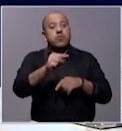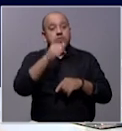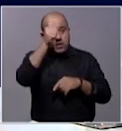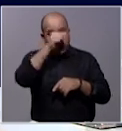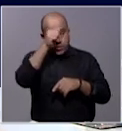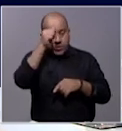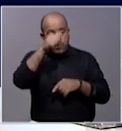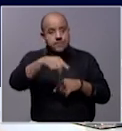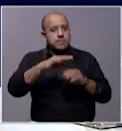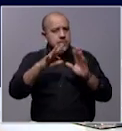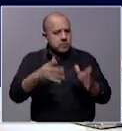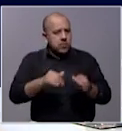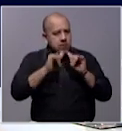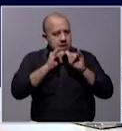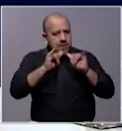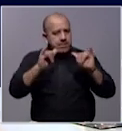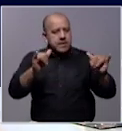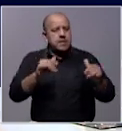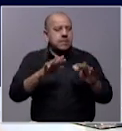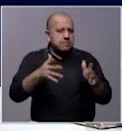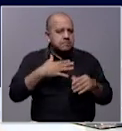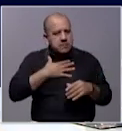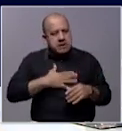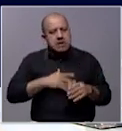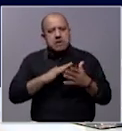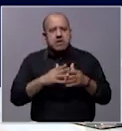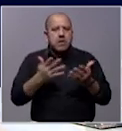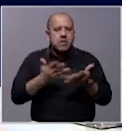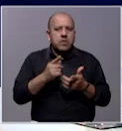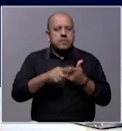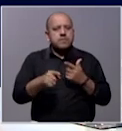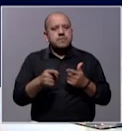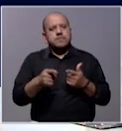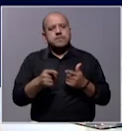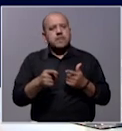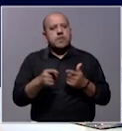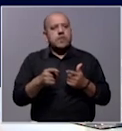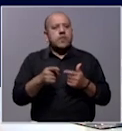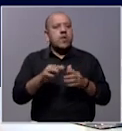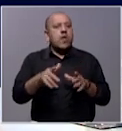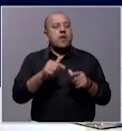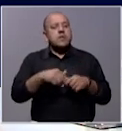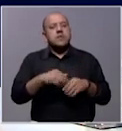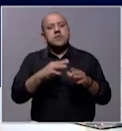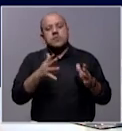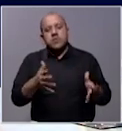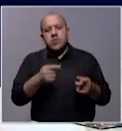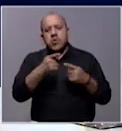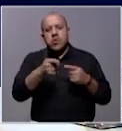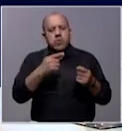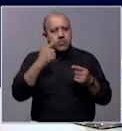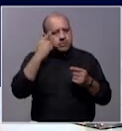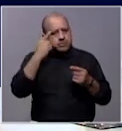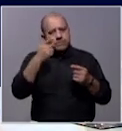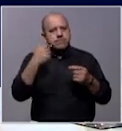una campaña que venía relativamente tranquila hacía crispados quizás en los últimos en los últimos días como la observan